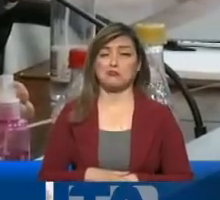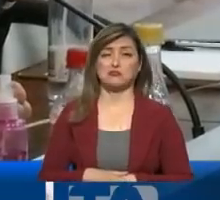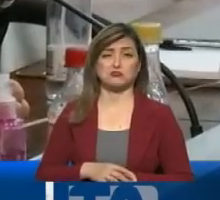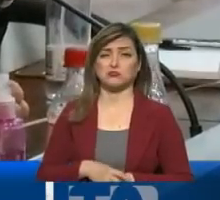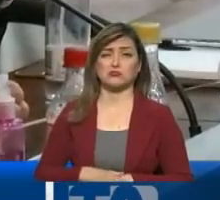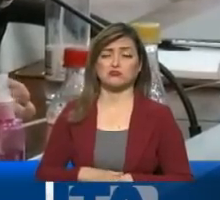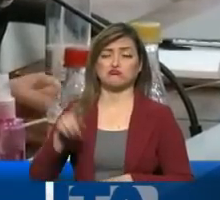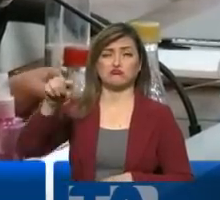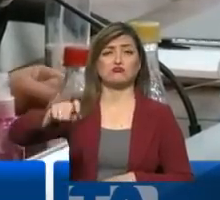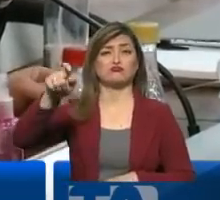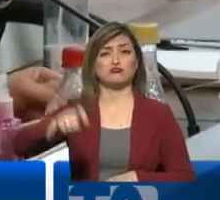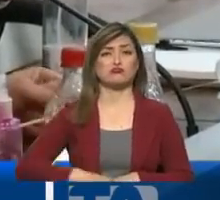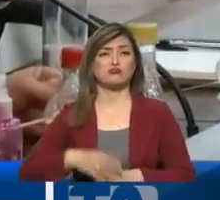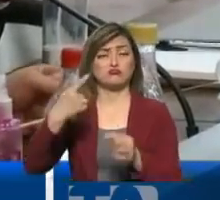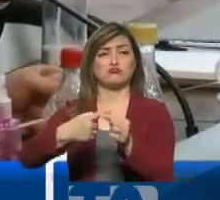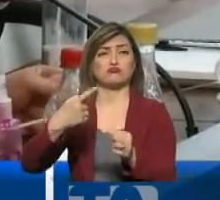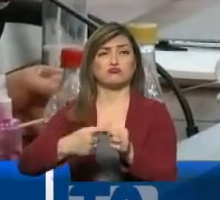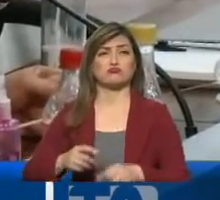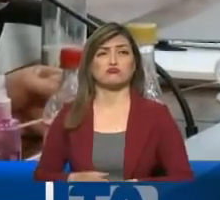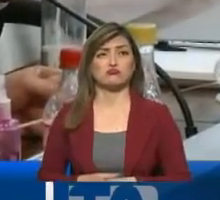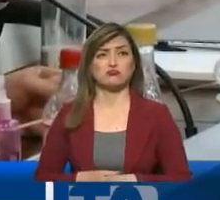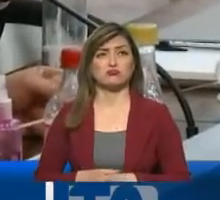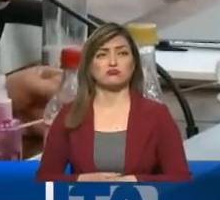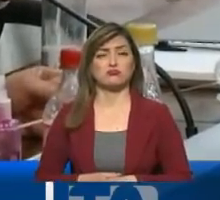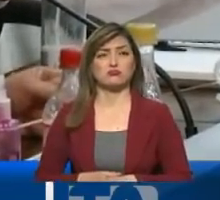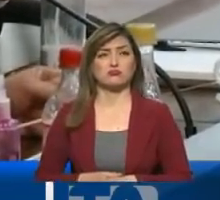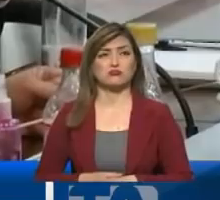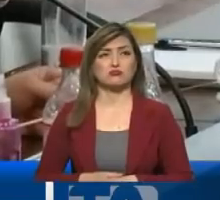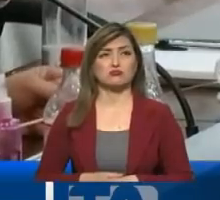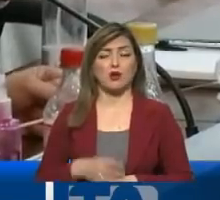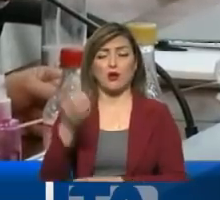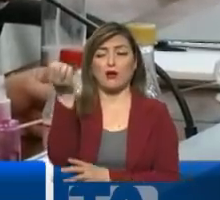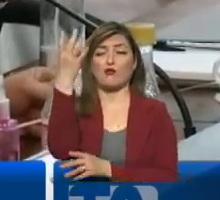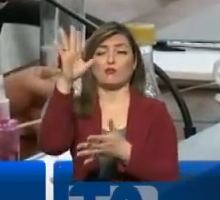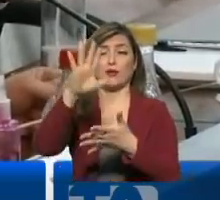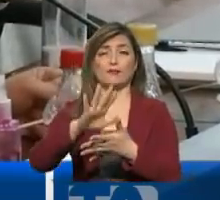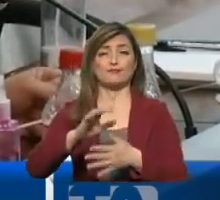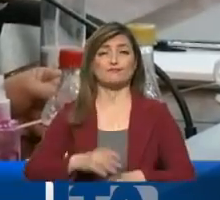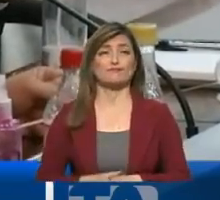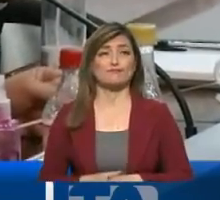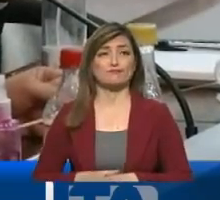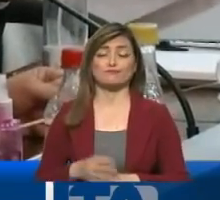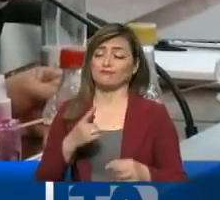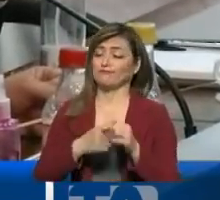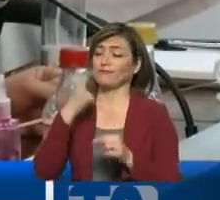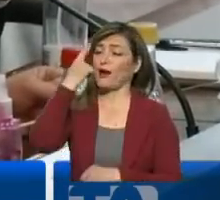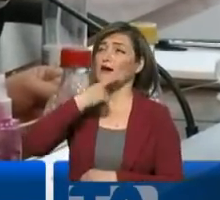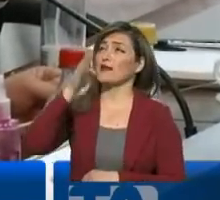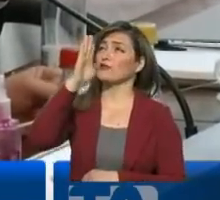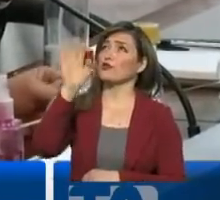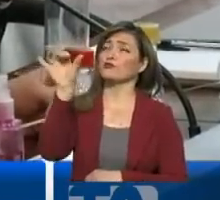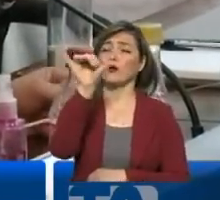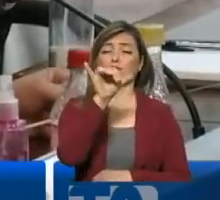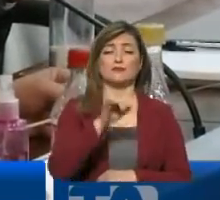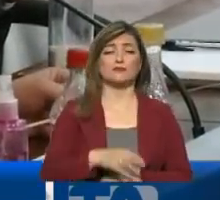Es necesario que Quito vuelva a ser la luz de América, que Quito vuelva a ser la carita de Dios